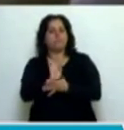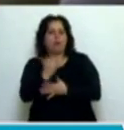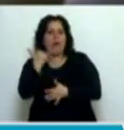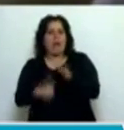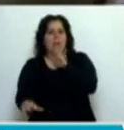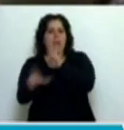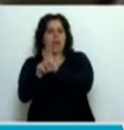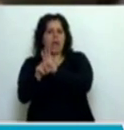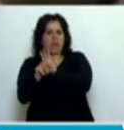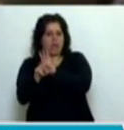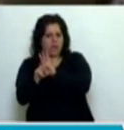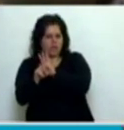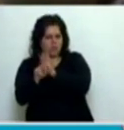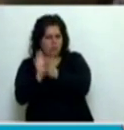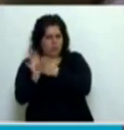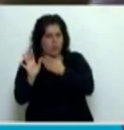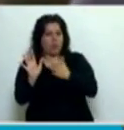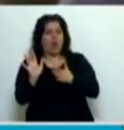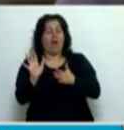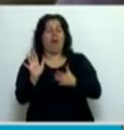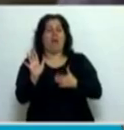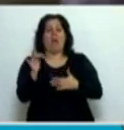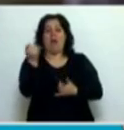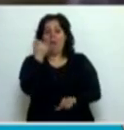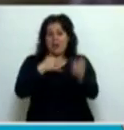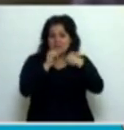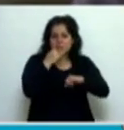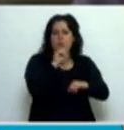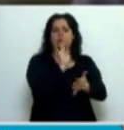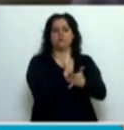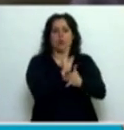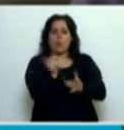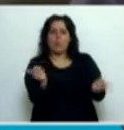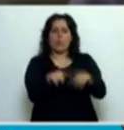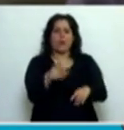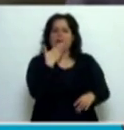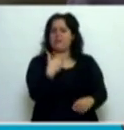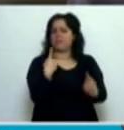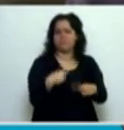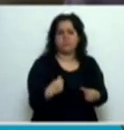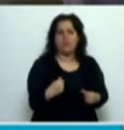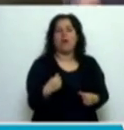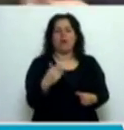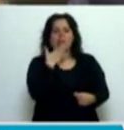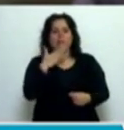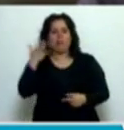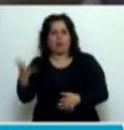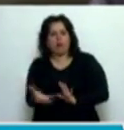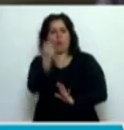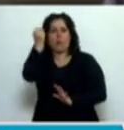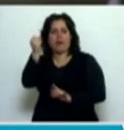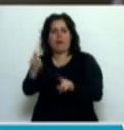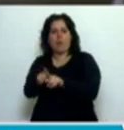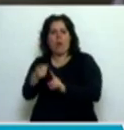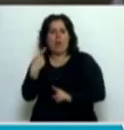ley. Esos activos estatales fueron producto de la recuperación del sistema de